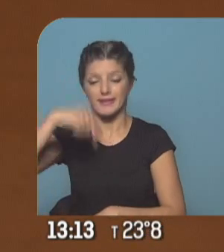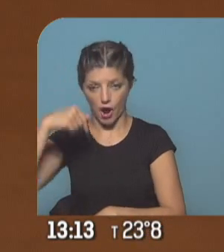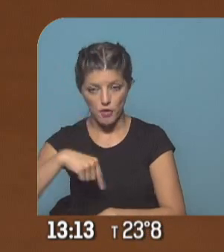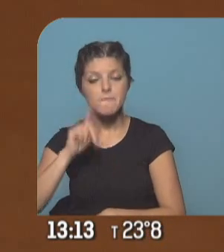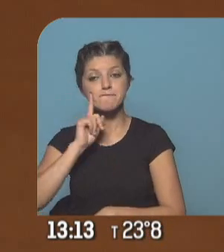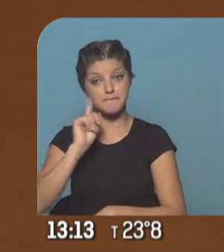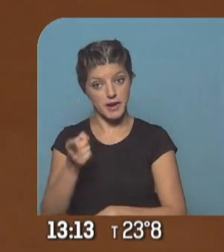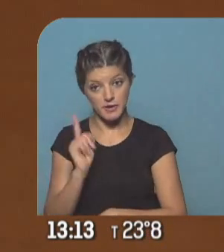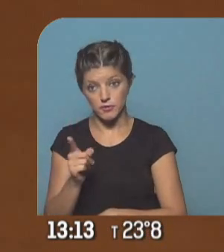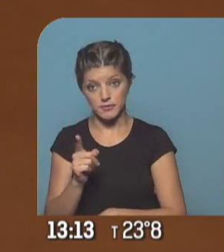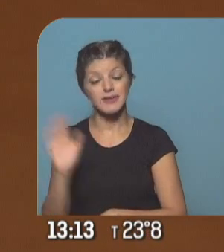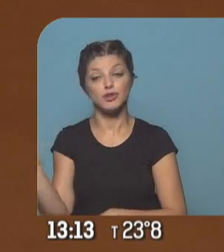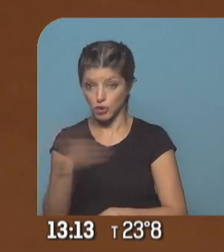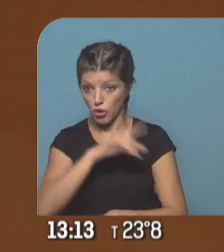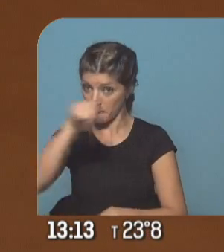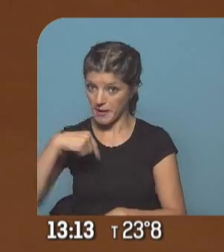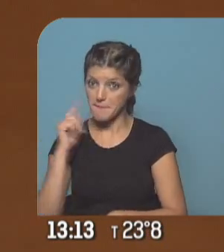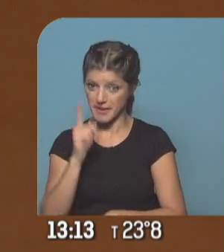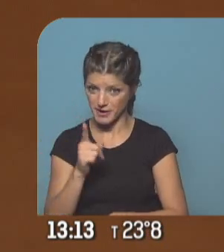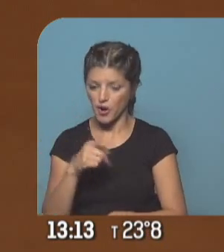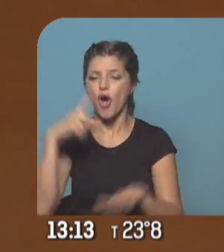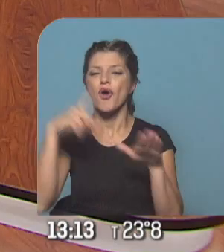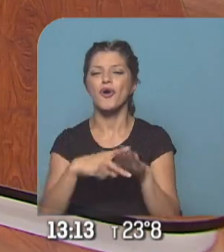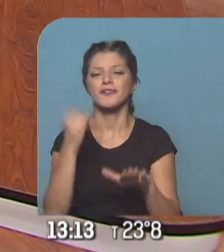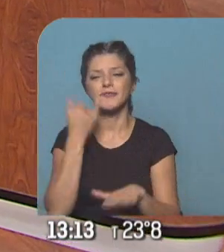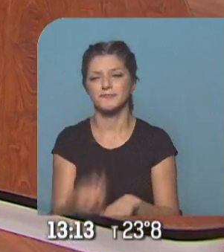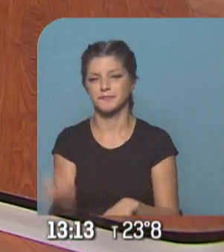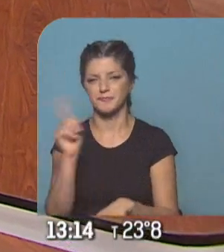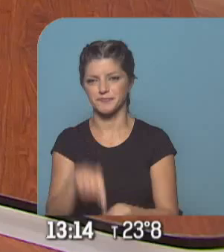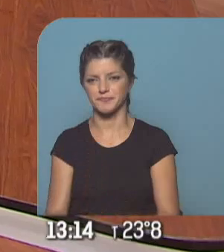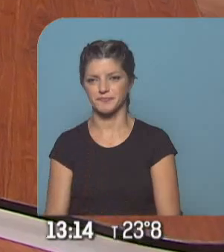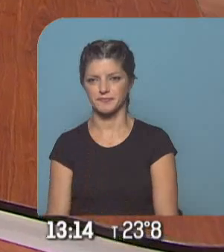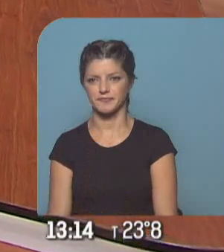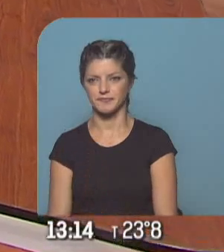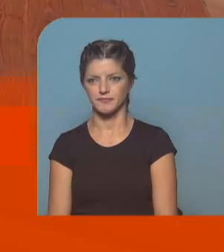está en peligro y que nos pone en peligro a todos. Nos vamos a un nuevo corte y ya volvemos.